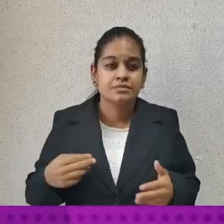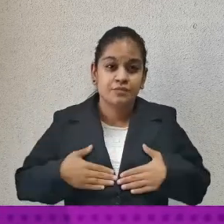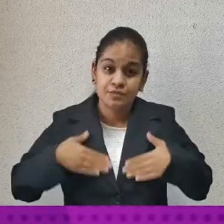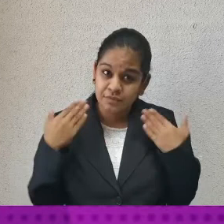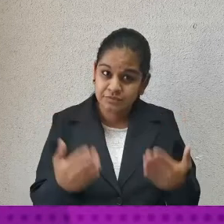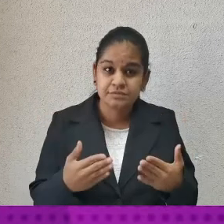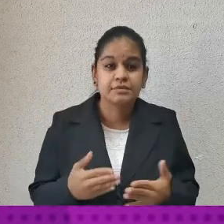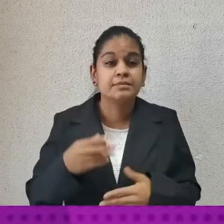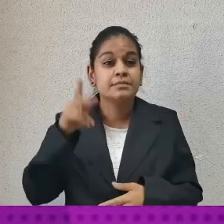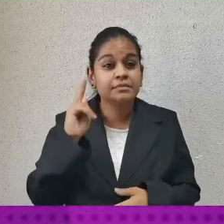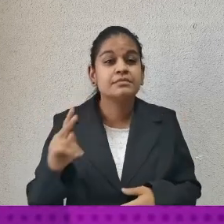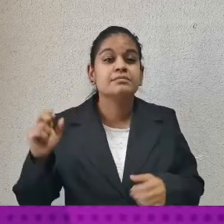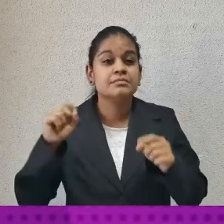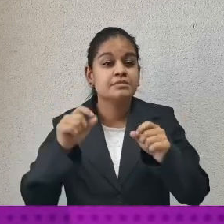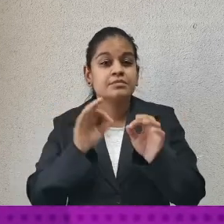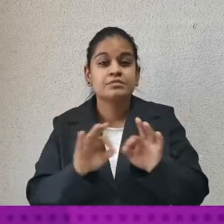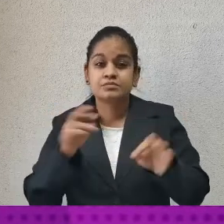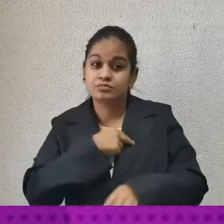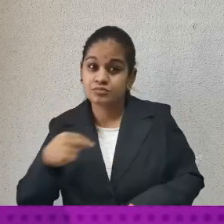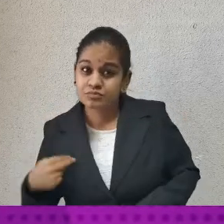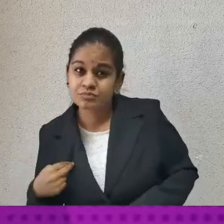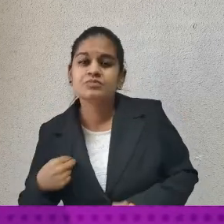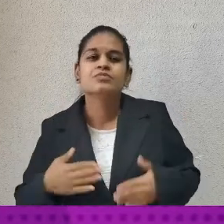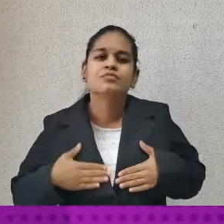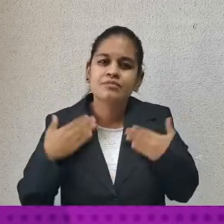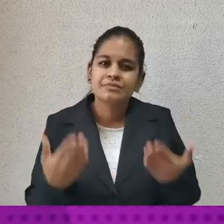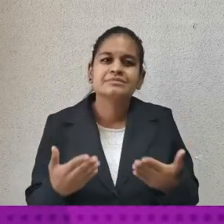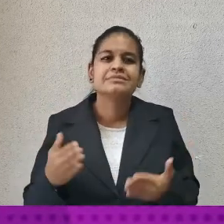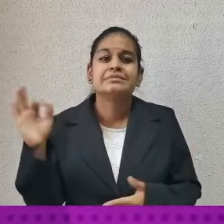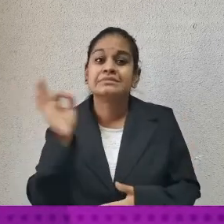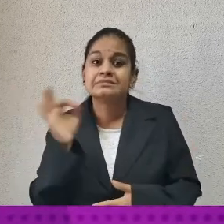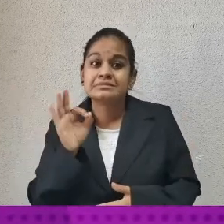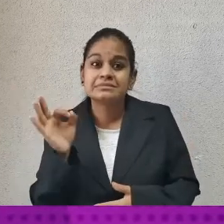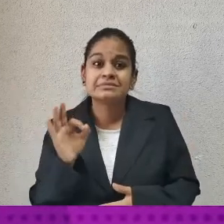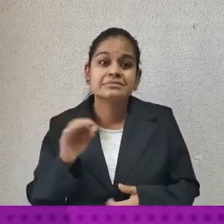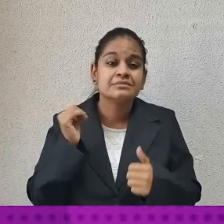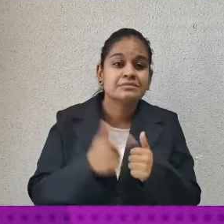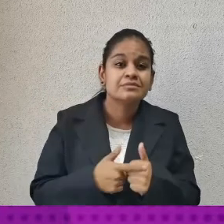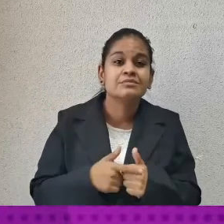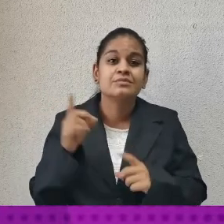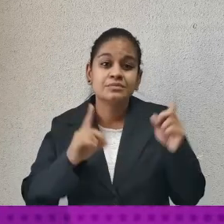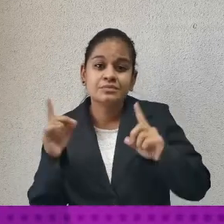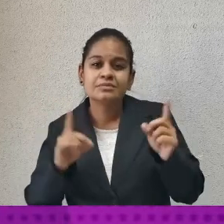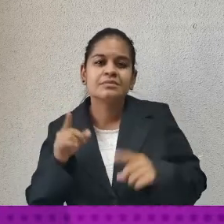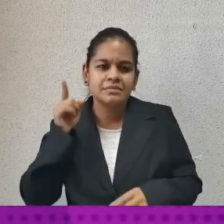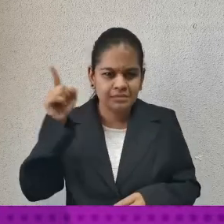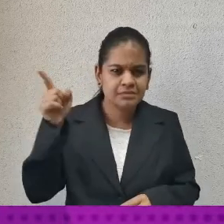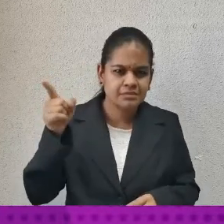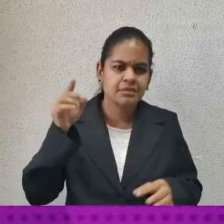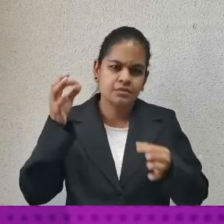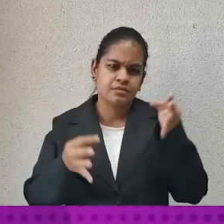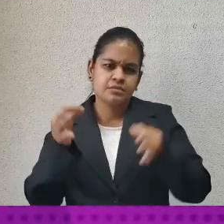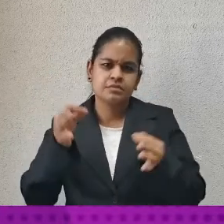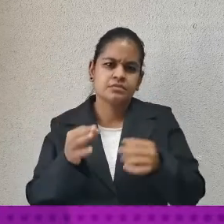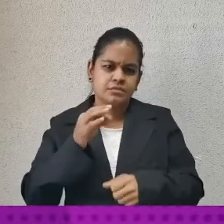sobre todo debemos de tener confianza en que en el caso de los tribunales van a fallar con apego a derecho y a la ley. No debemos